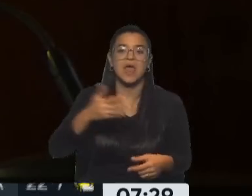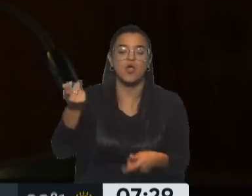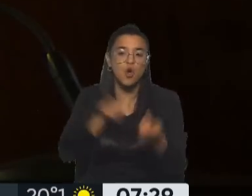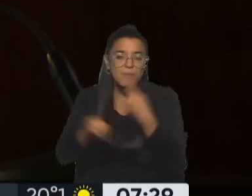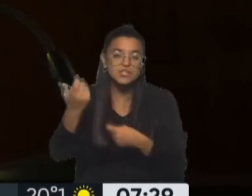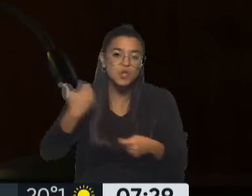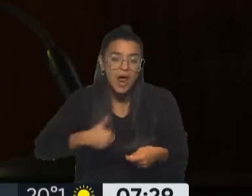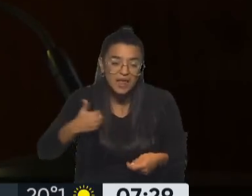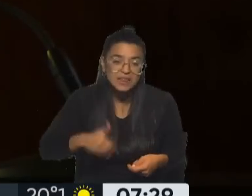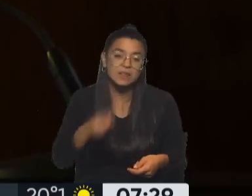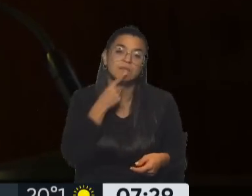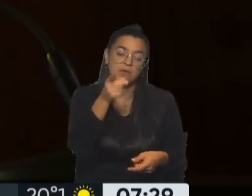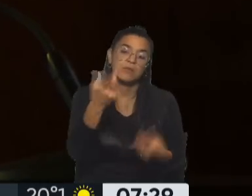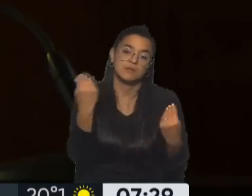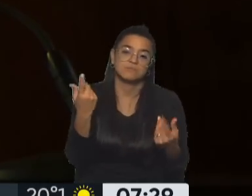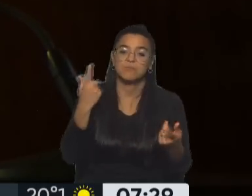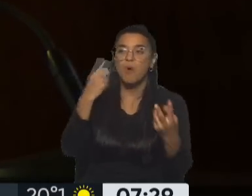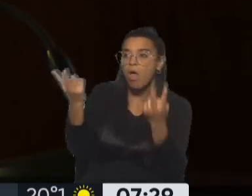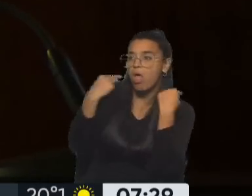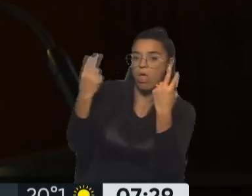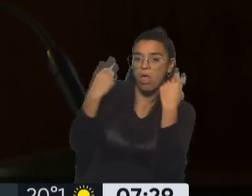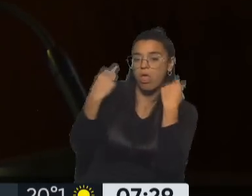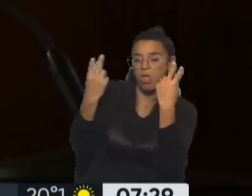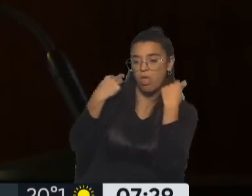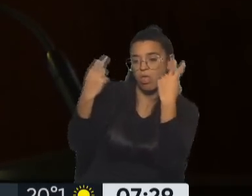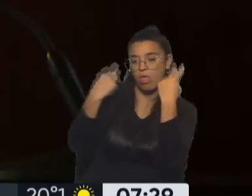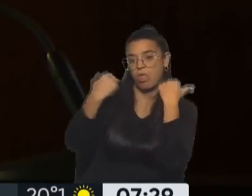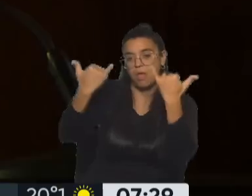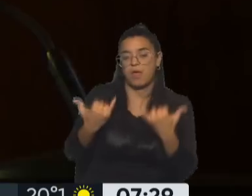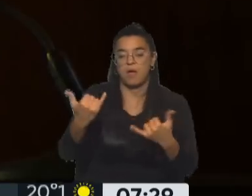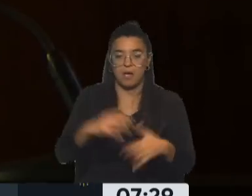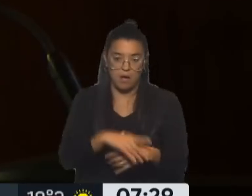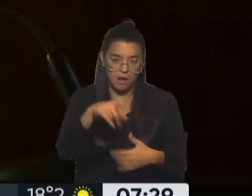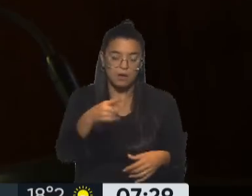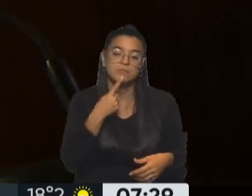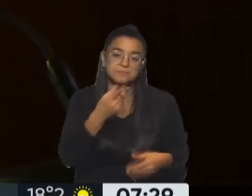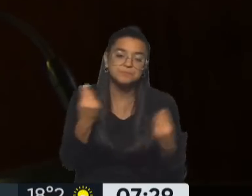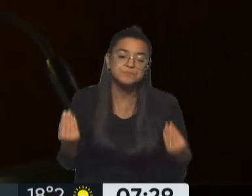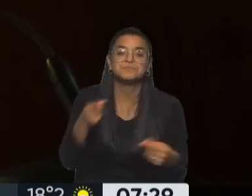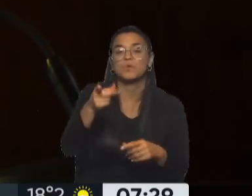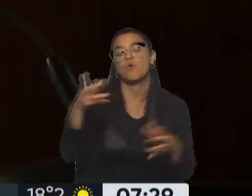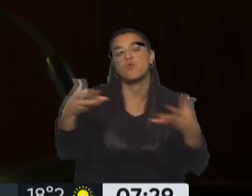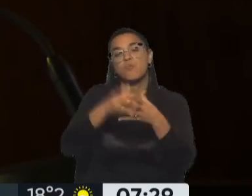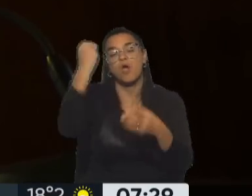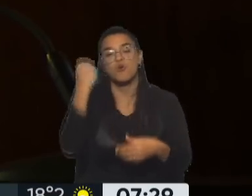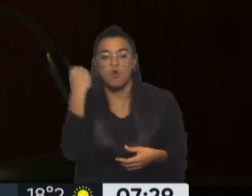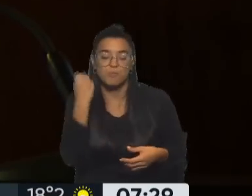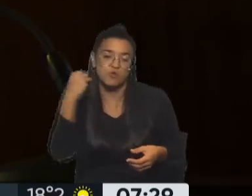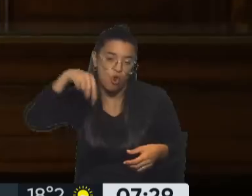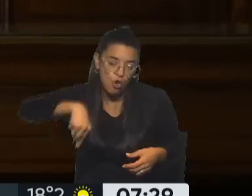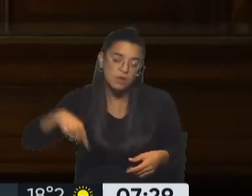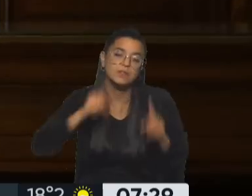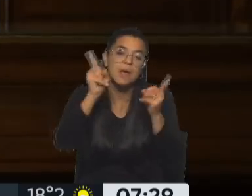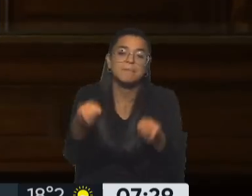indica la subordinación que esta Corte tiene no solamente respecto a Manieto y a algunos grupos económicos locales, sino también